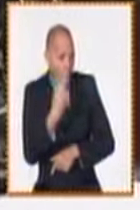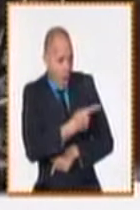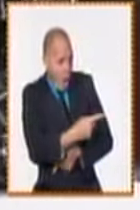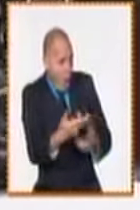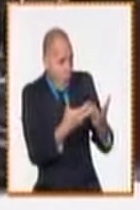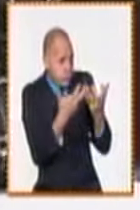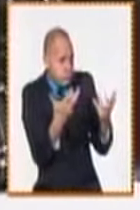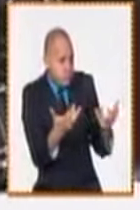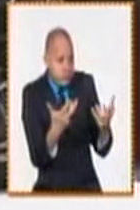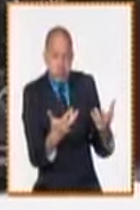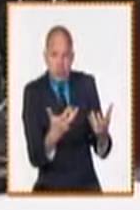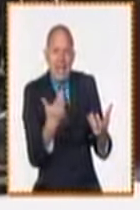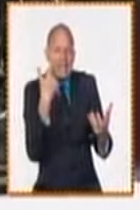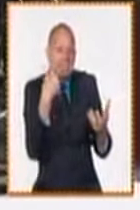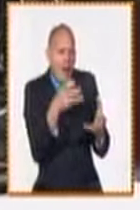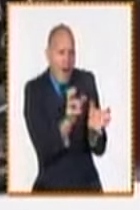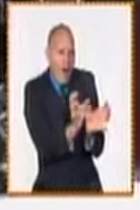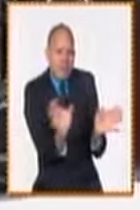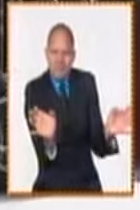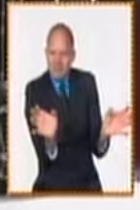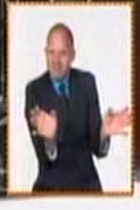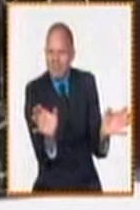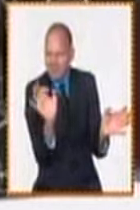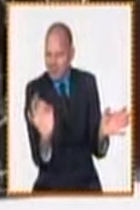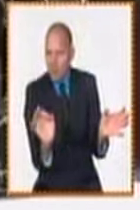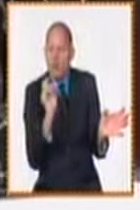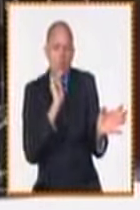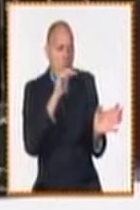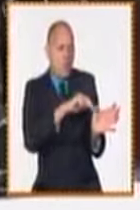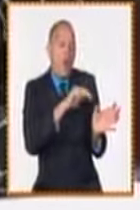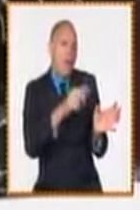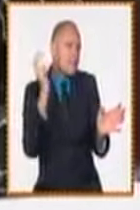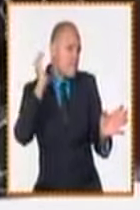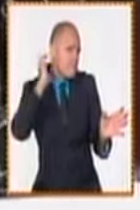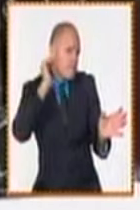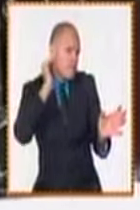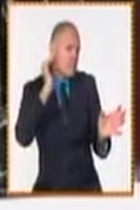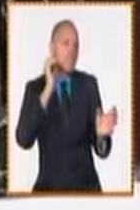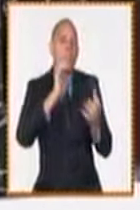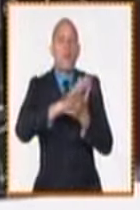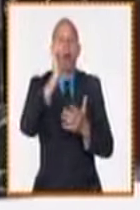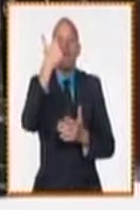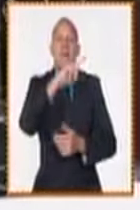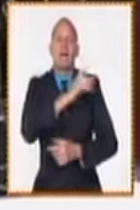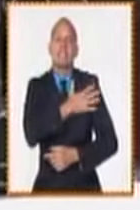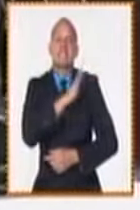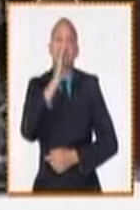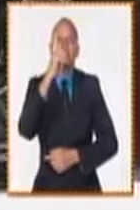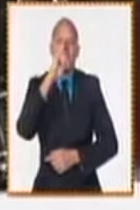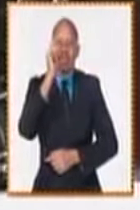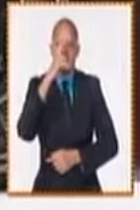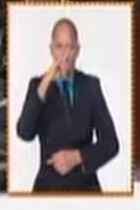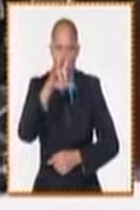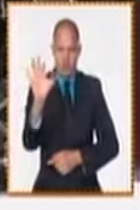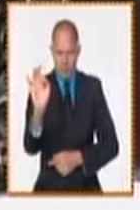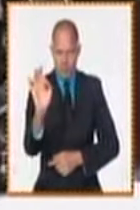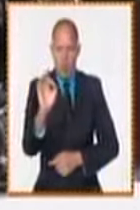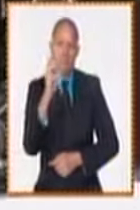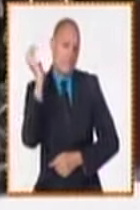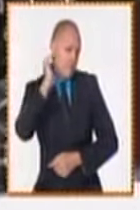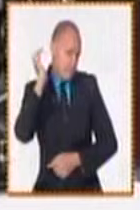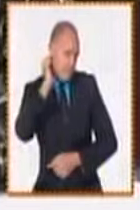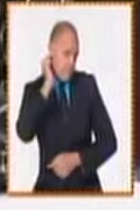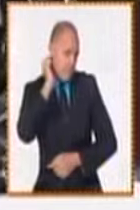estructurada en dos divisiones, la división de Manzanillo, al mando del ya general de división